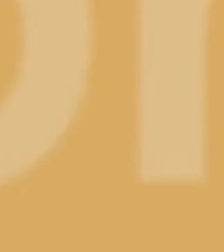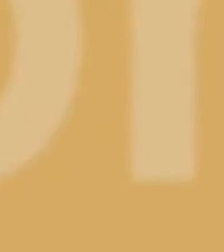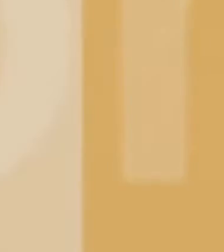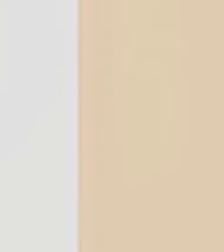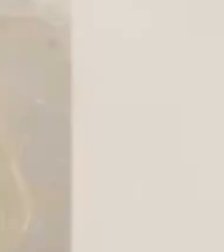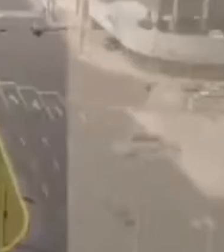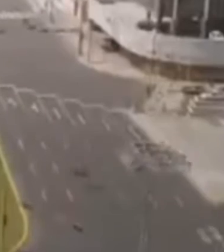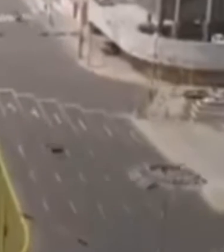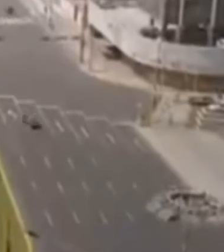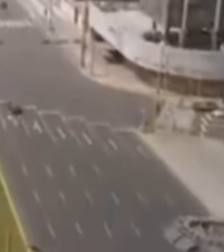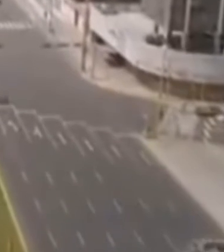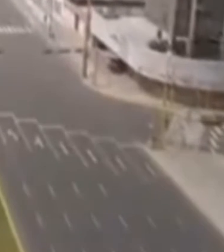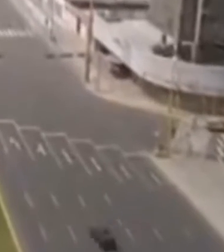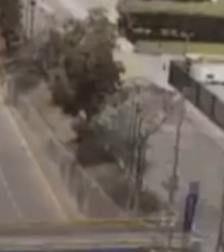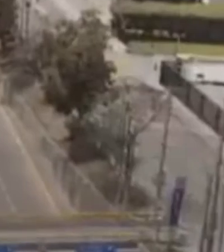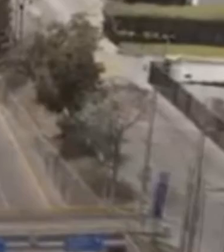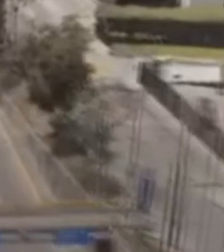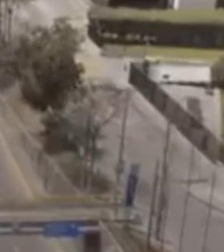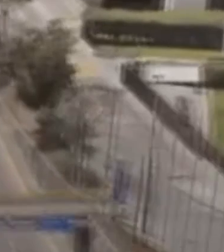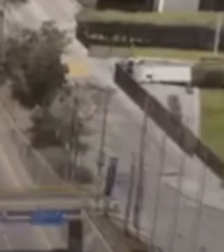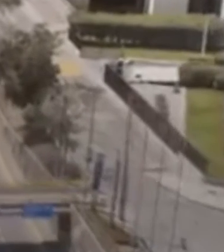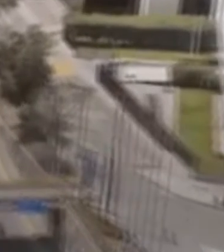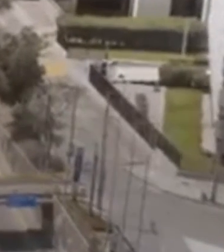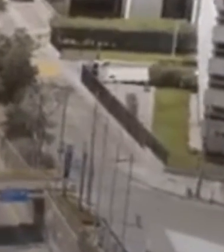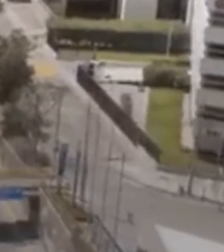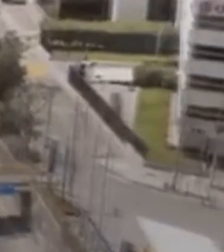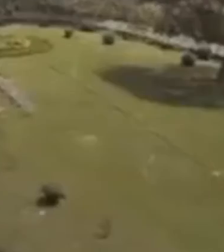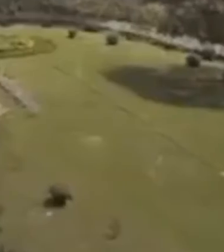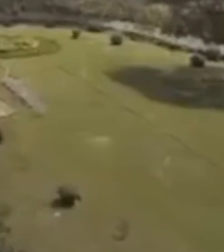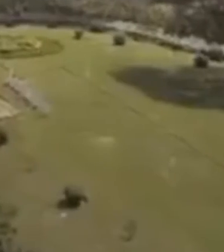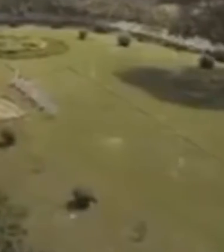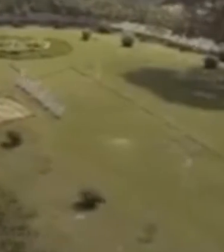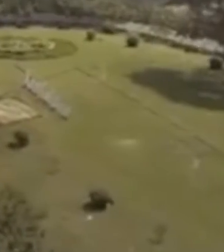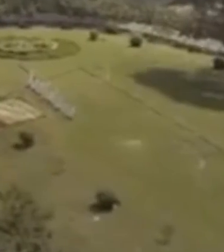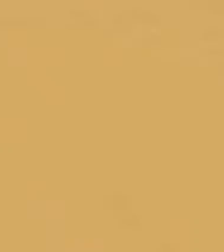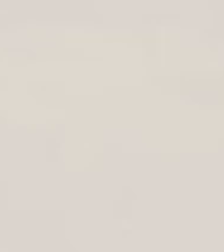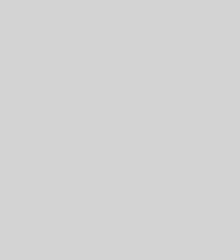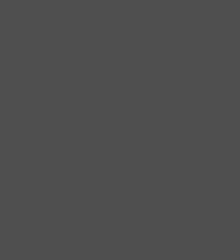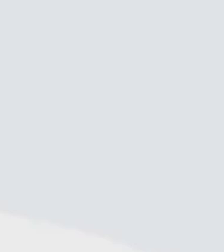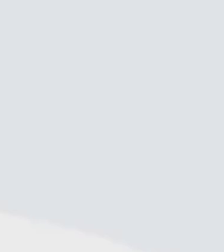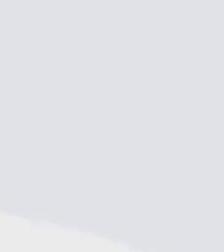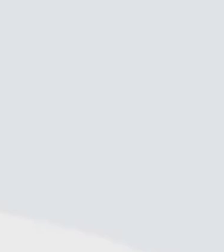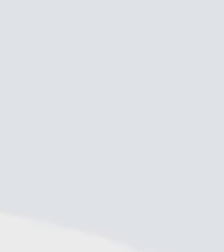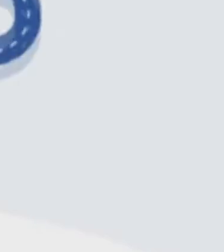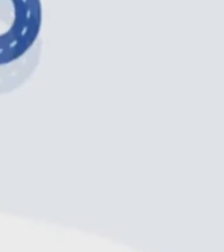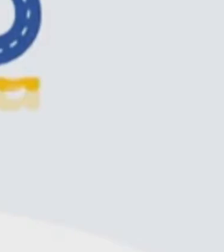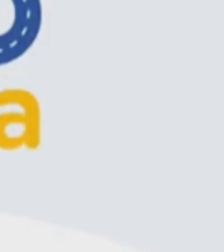A continuación, TV Perú Noticias, edición Mediodía.